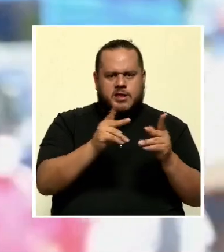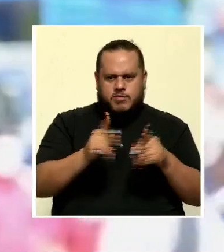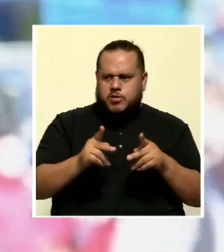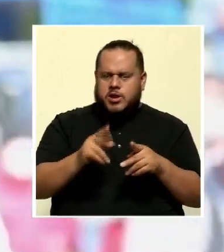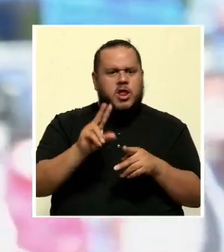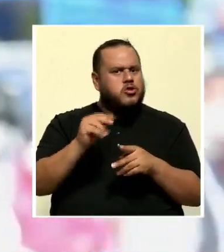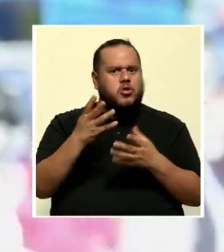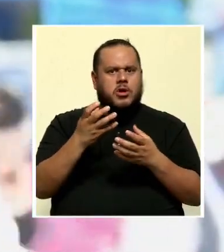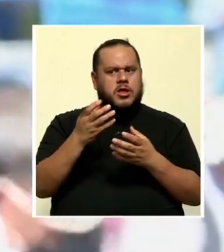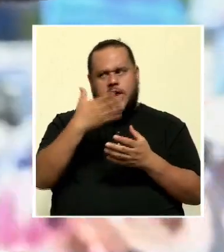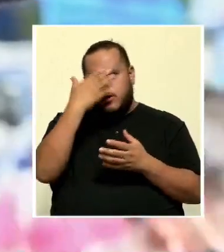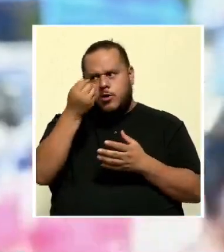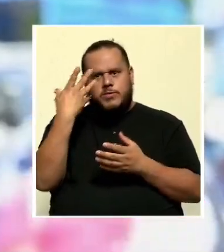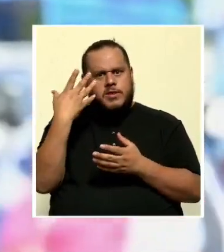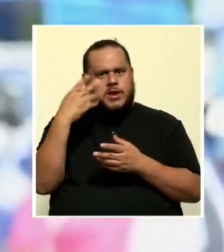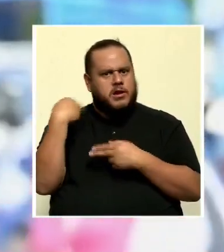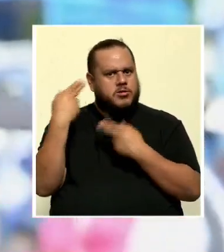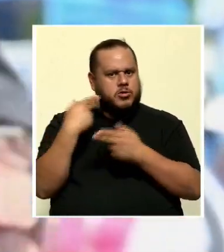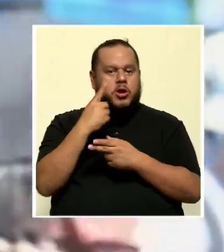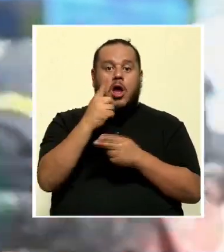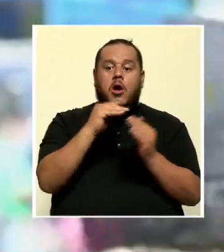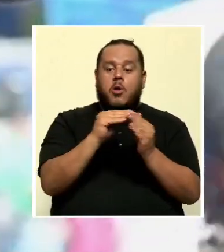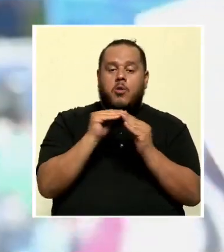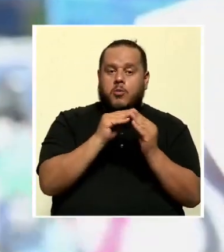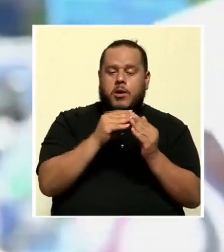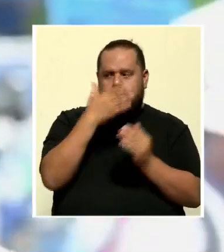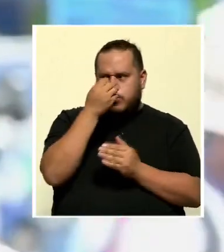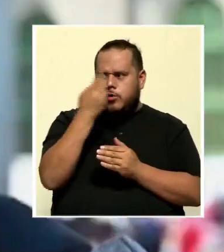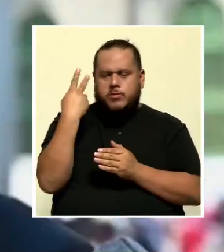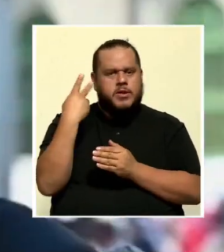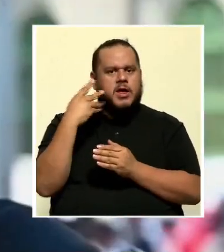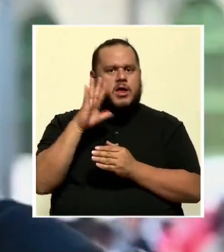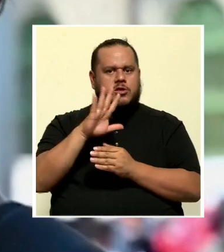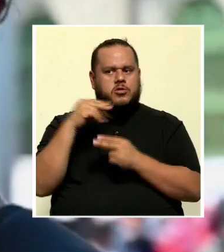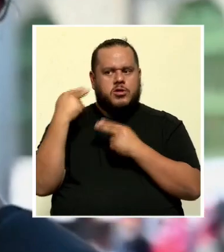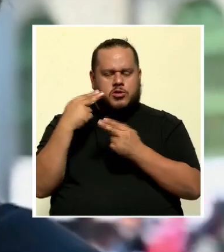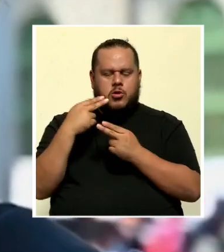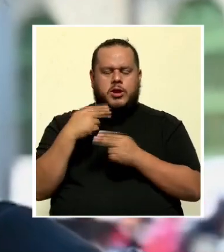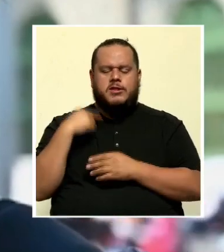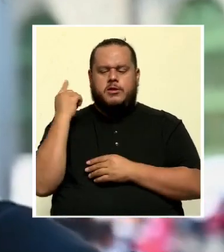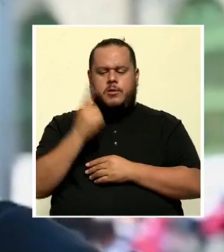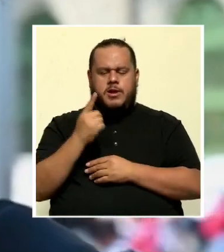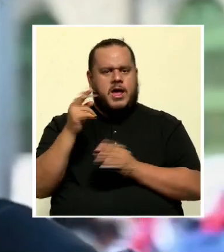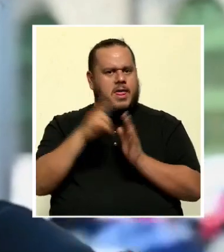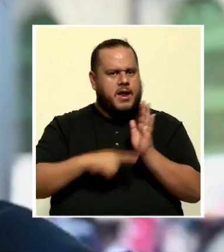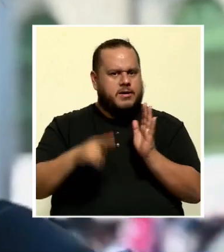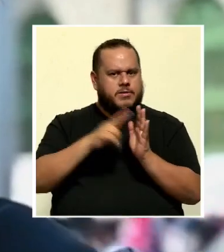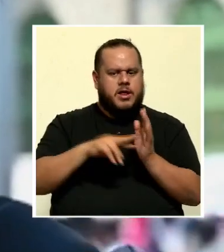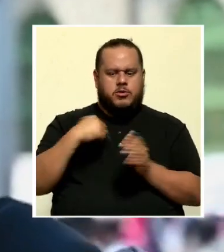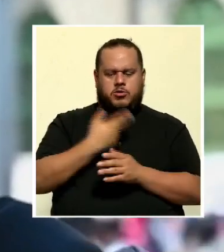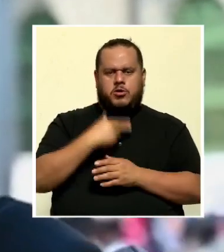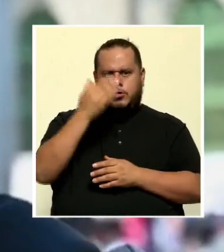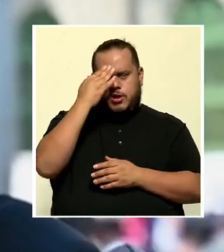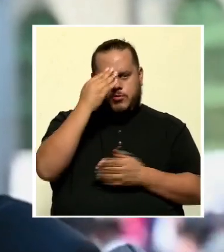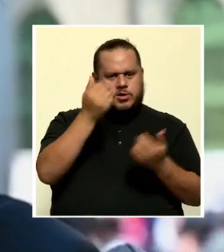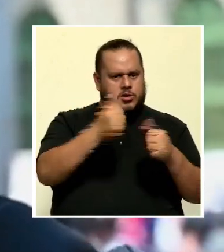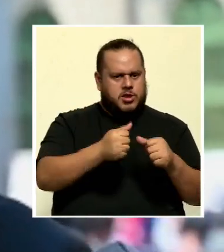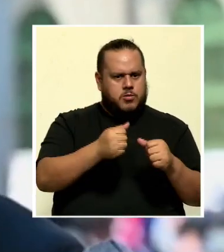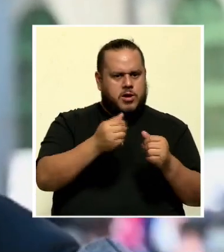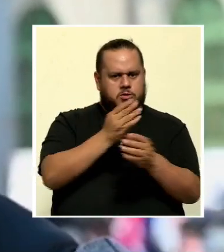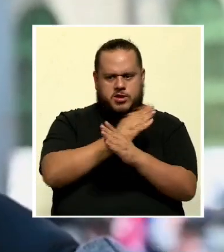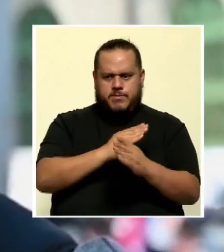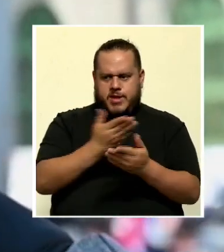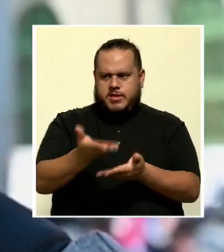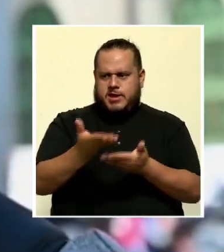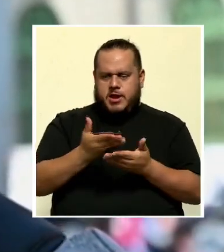historia. Un pueblo que olvida su historia se ve obligado a repetirla. Nosotros sabemos que los acuerdos de paz trajeron un gran avance